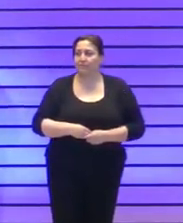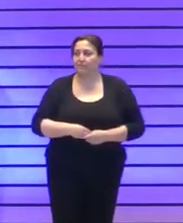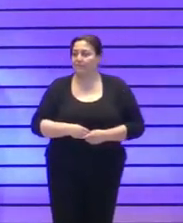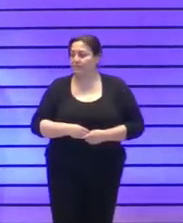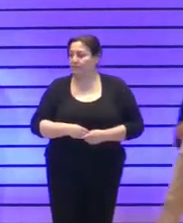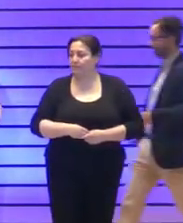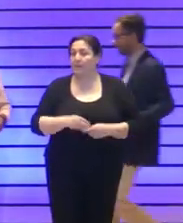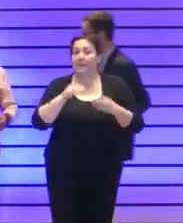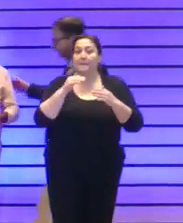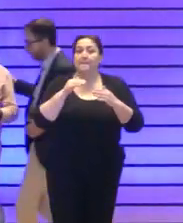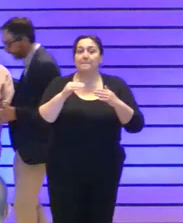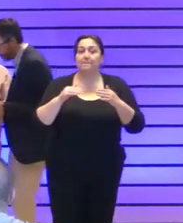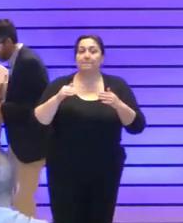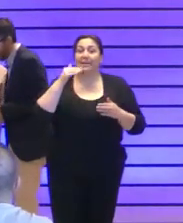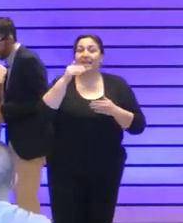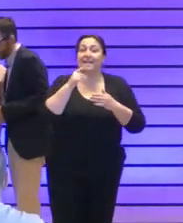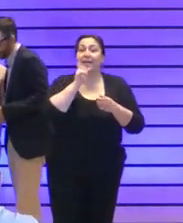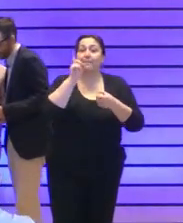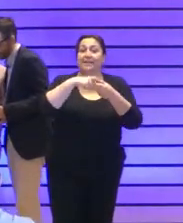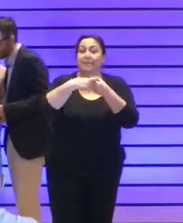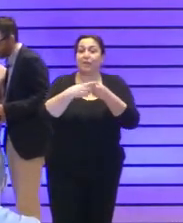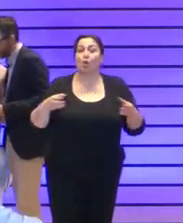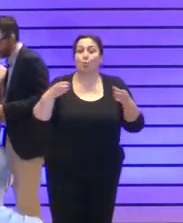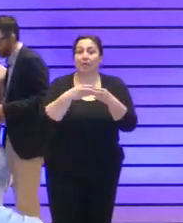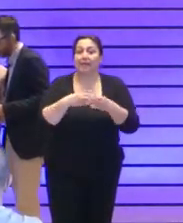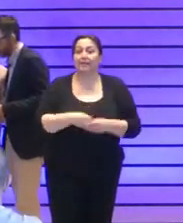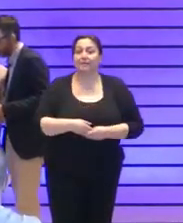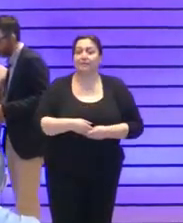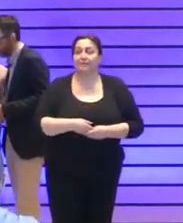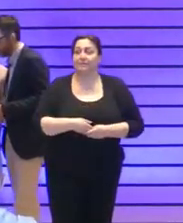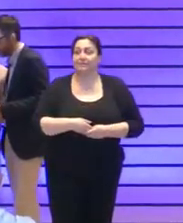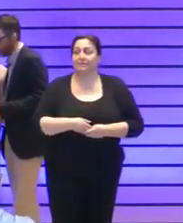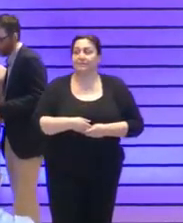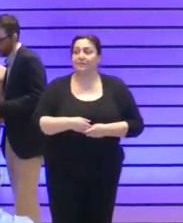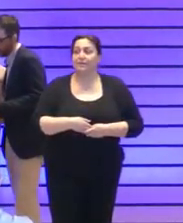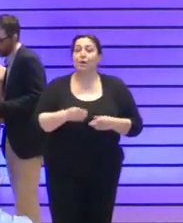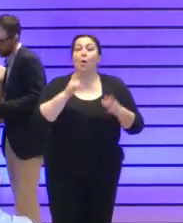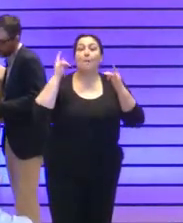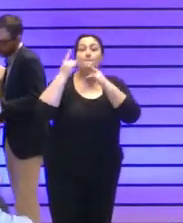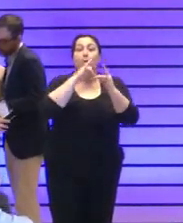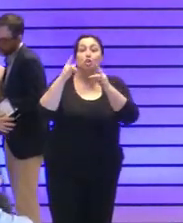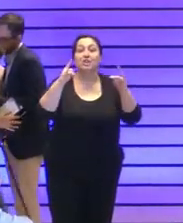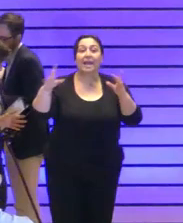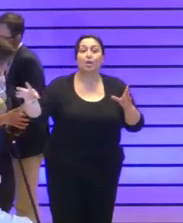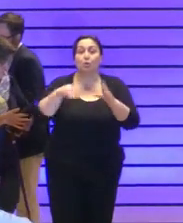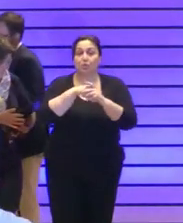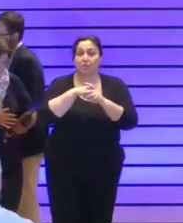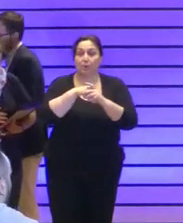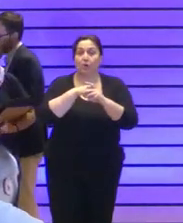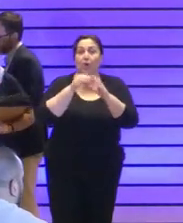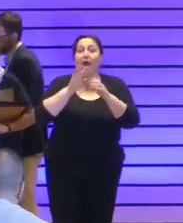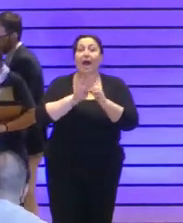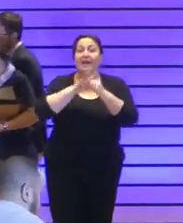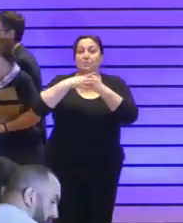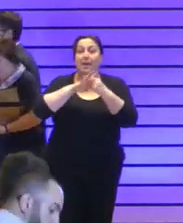Desbordes Más Allá de la Participación Comunitaria de Afanias. El Bosque Inclusivo de Aspar La